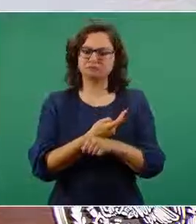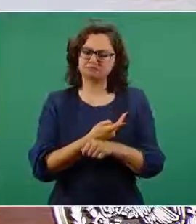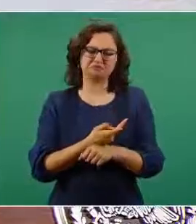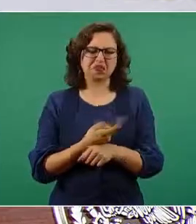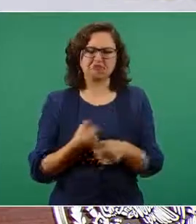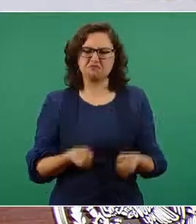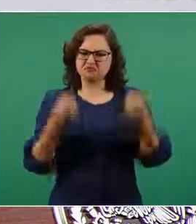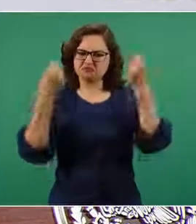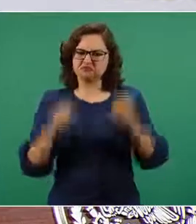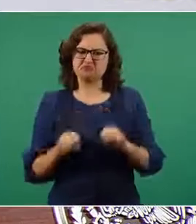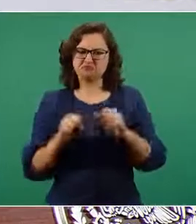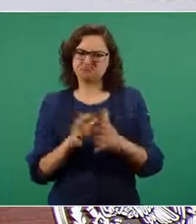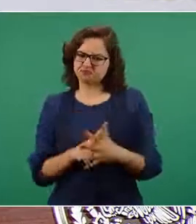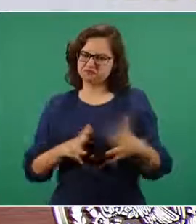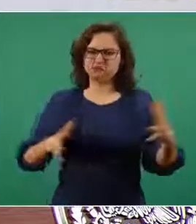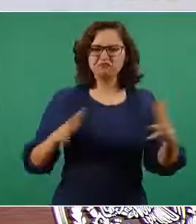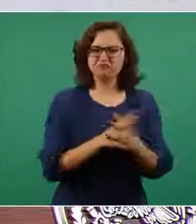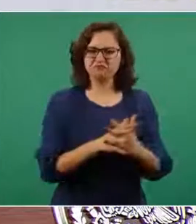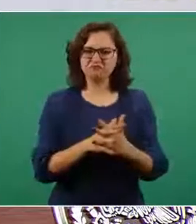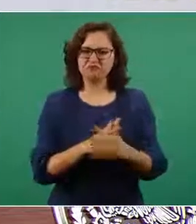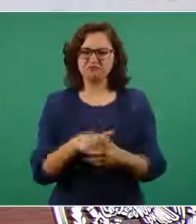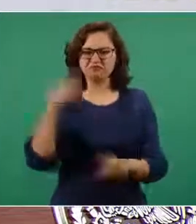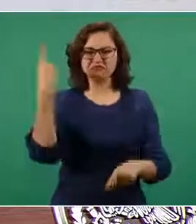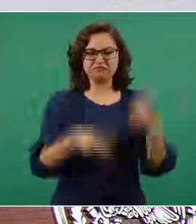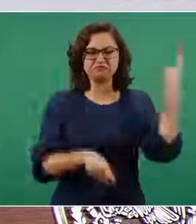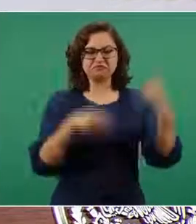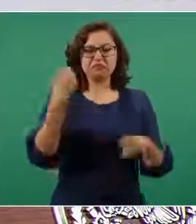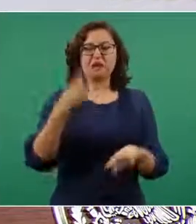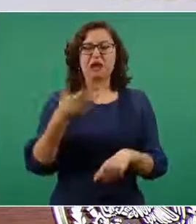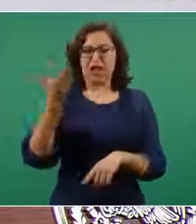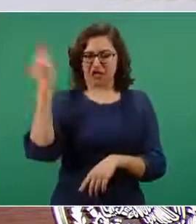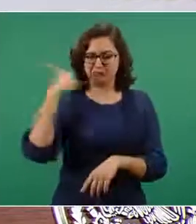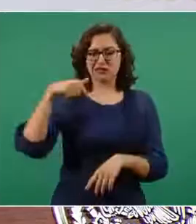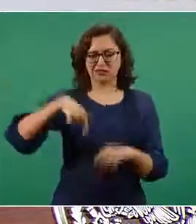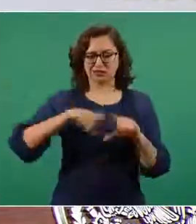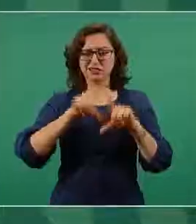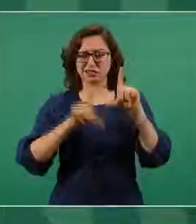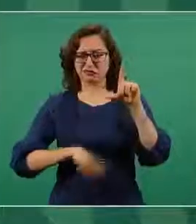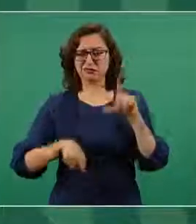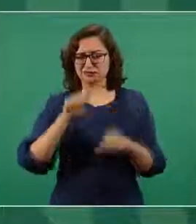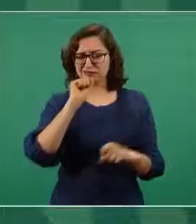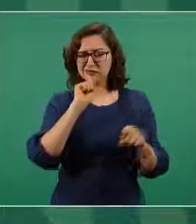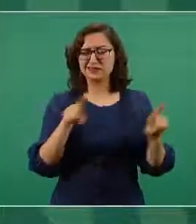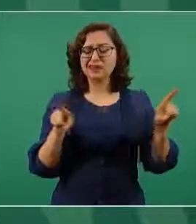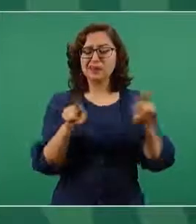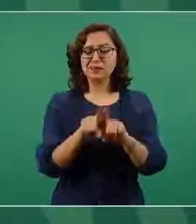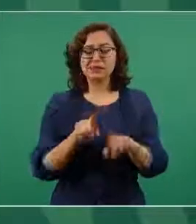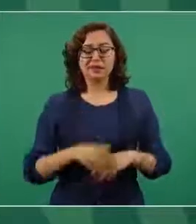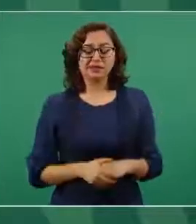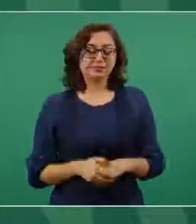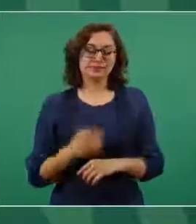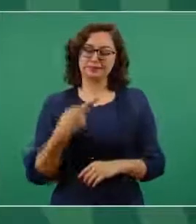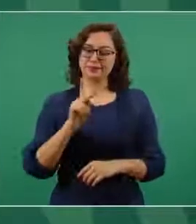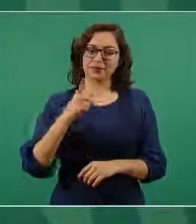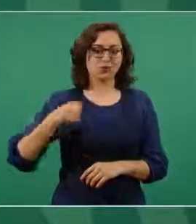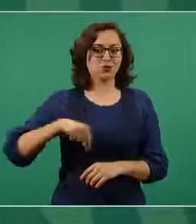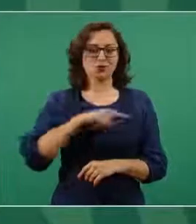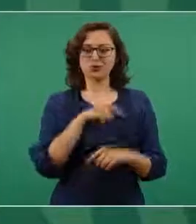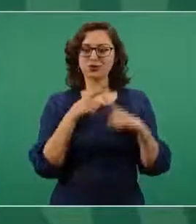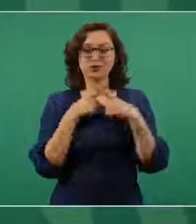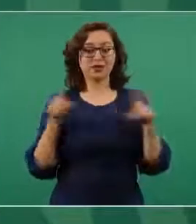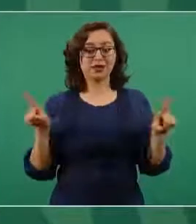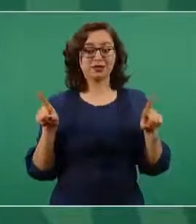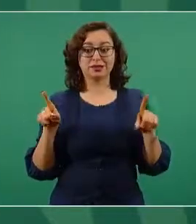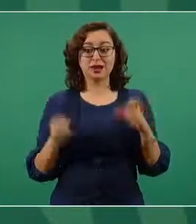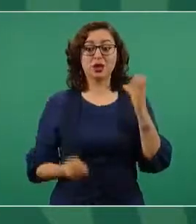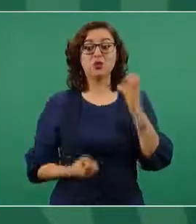la fuerza. Inclusive así era antes aquí en nuestro país. Entonces nosotros estamos inaugurando una etapa